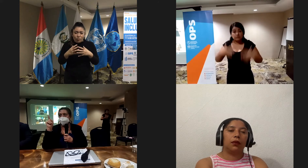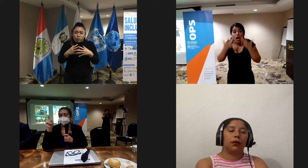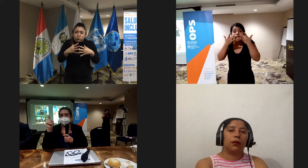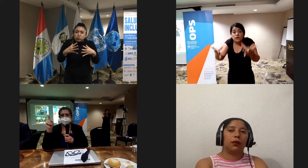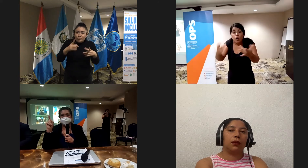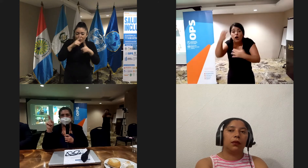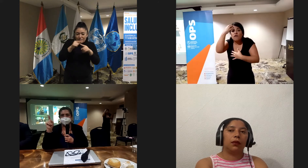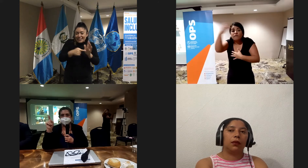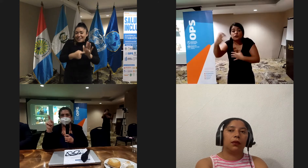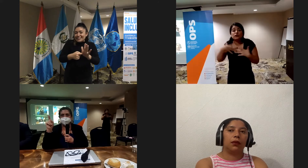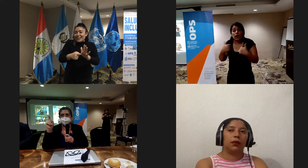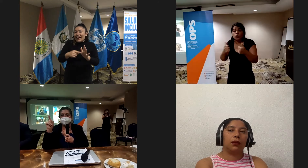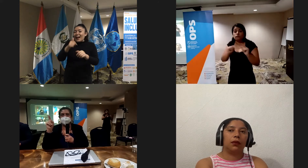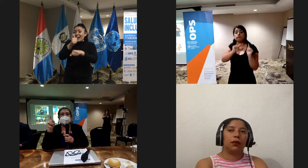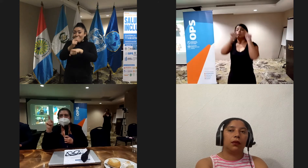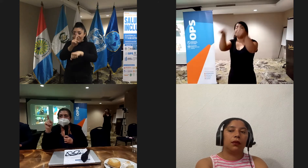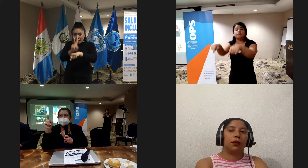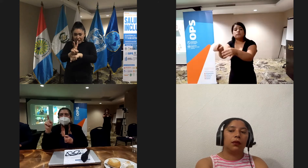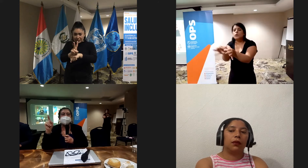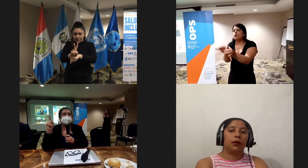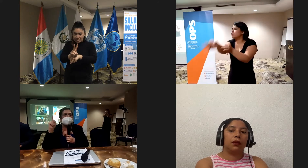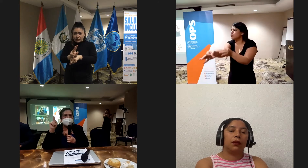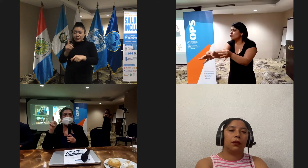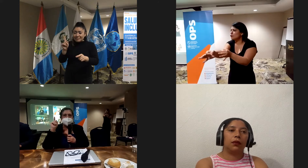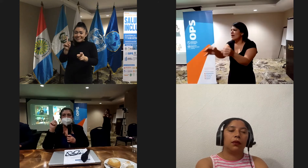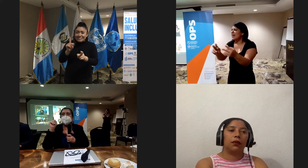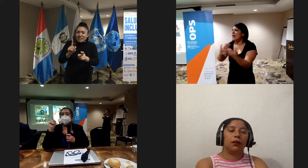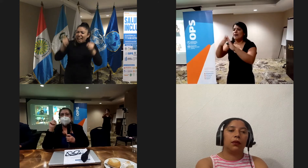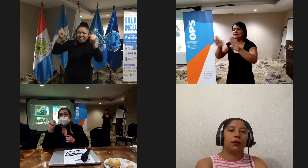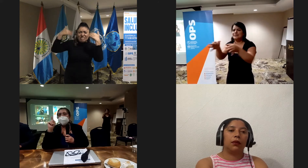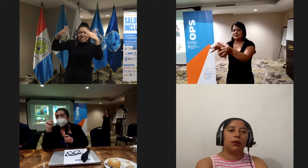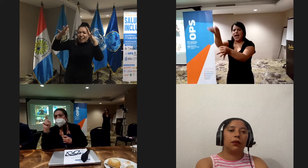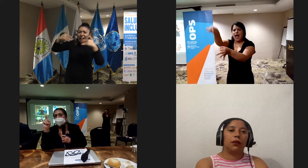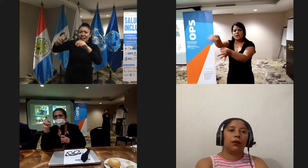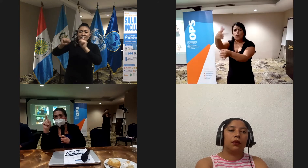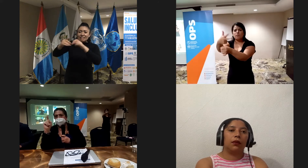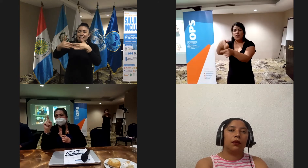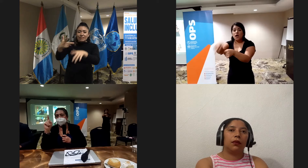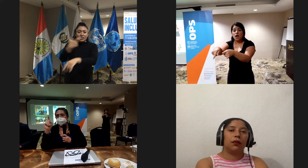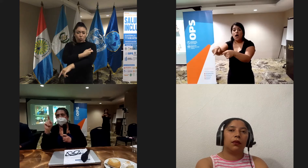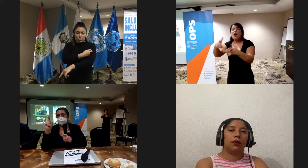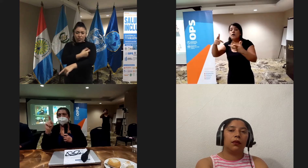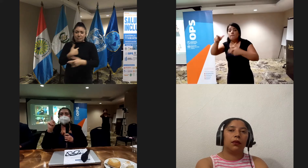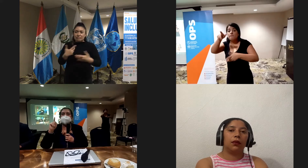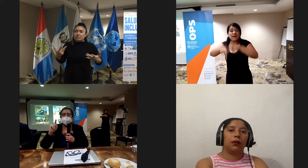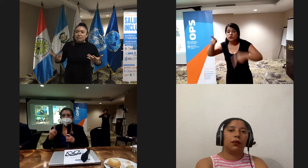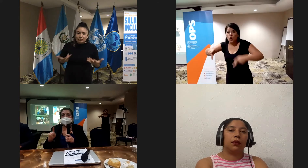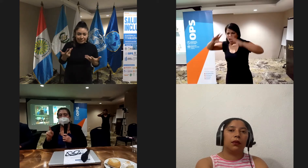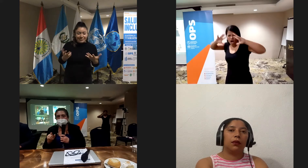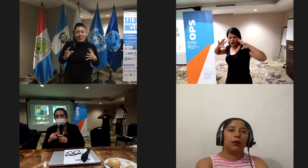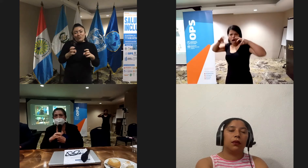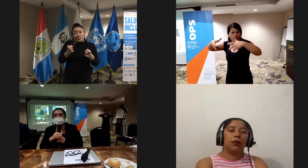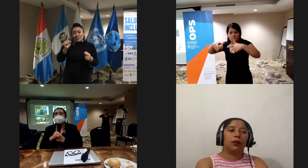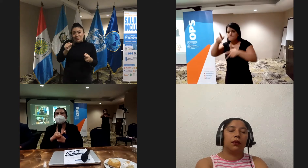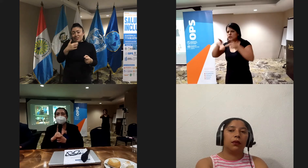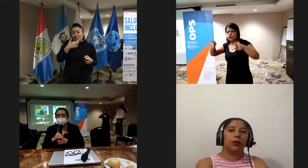Alta Verapaz, cosas que definitivamente no valoramos ni vemos. Entonces, sinceramente es